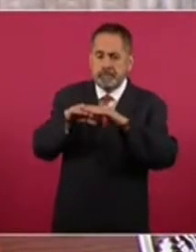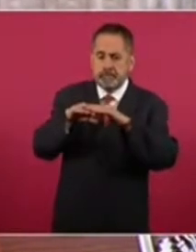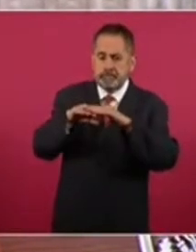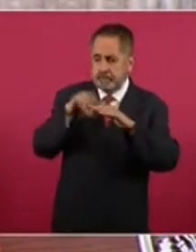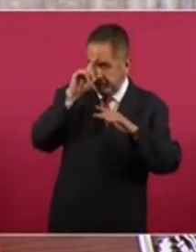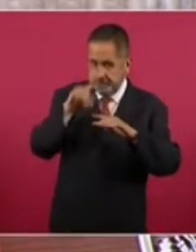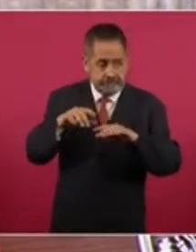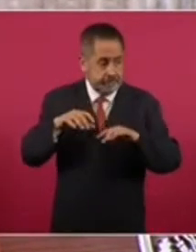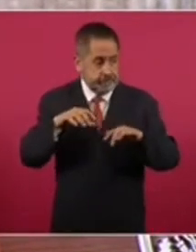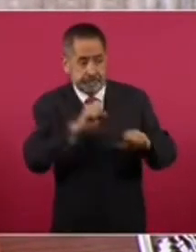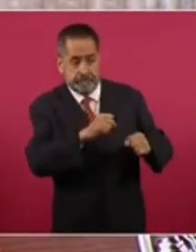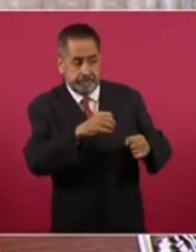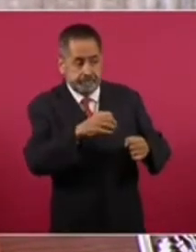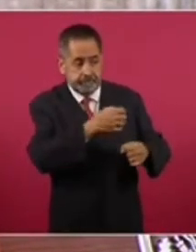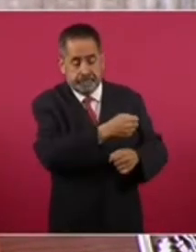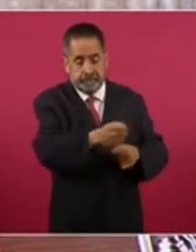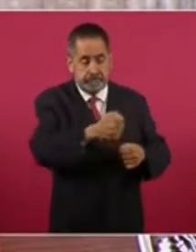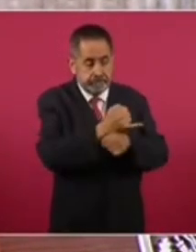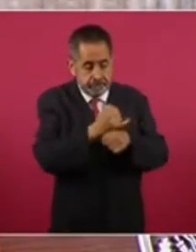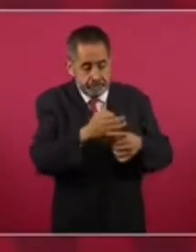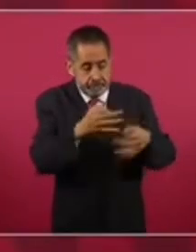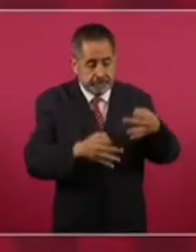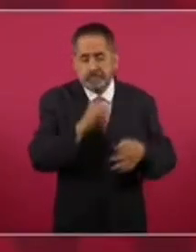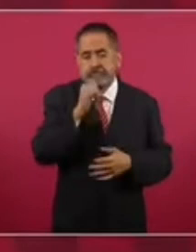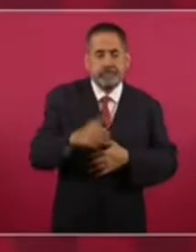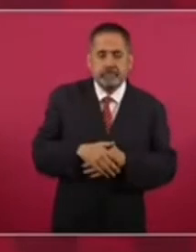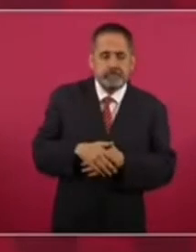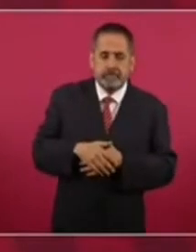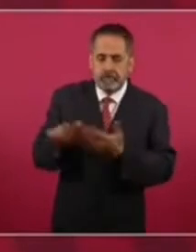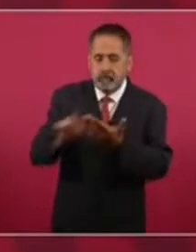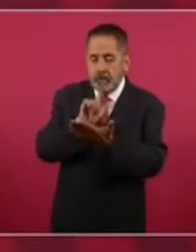número que exige la ley.